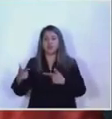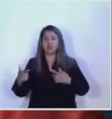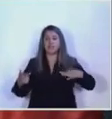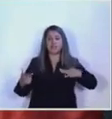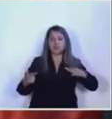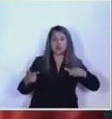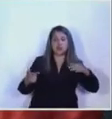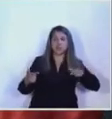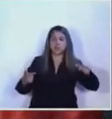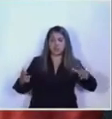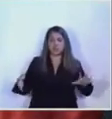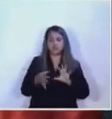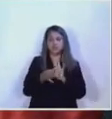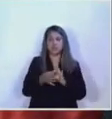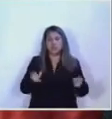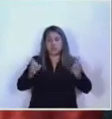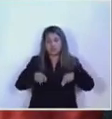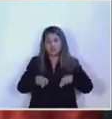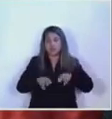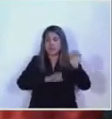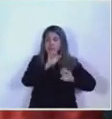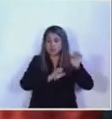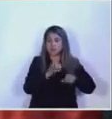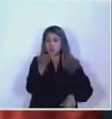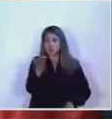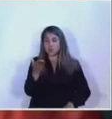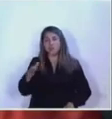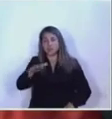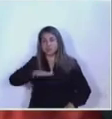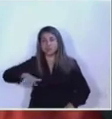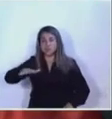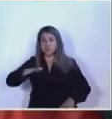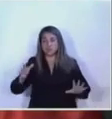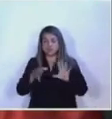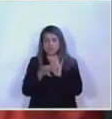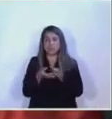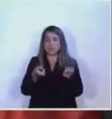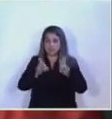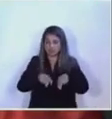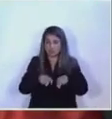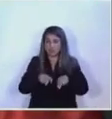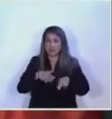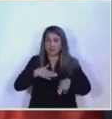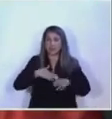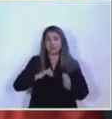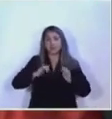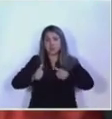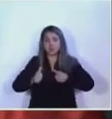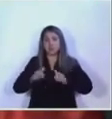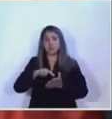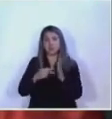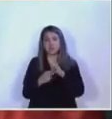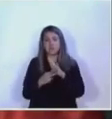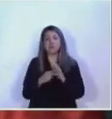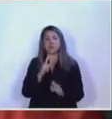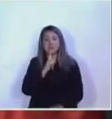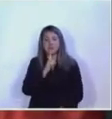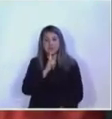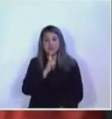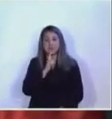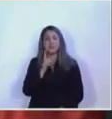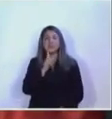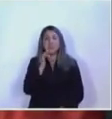ciudadanía, entre ustedes, los empresarios y la sociedad. Ello es clave para superar la grave crisis por la que atraviesan